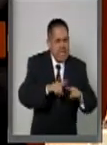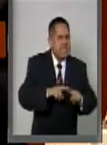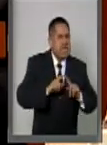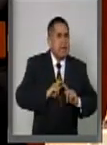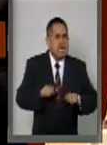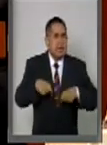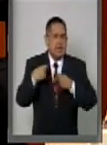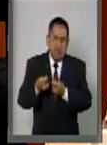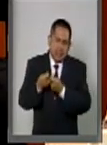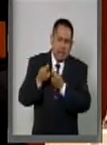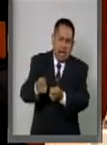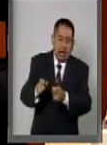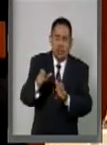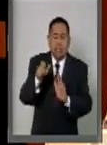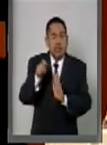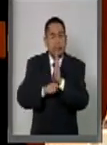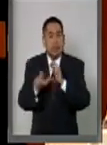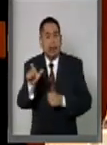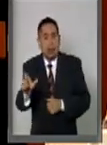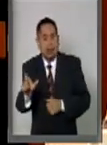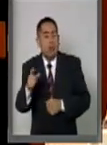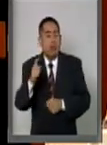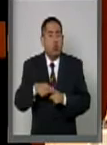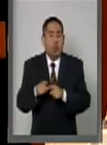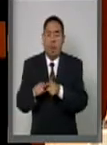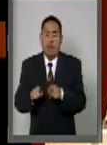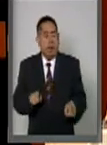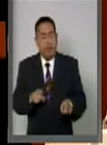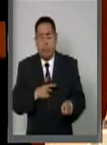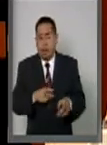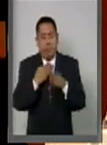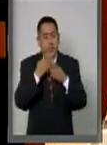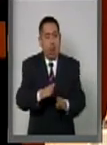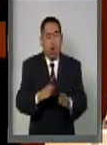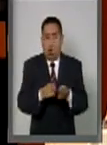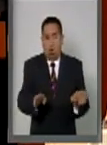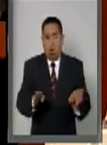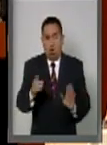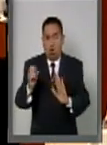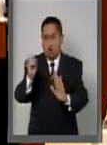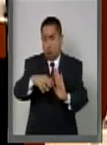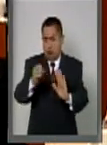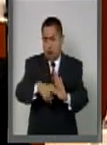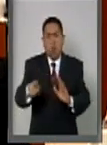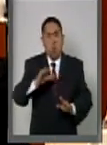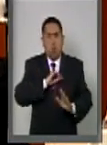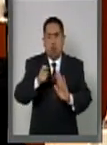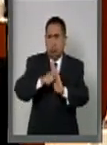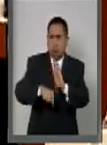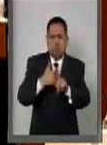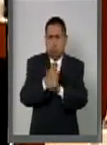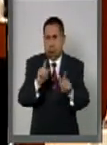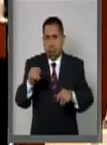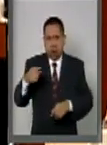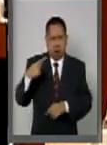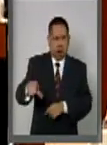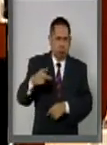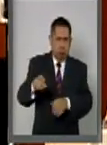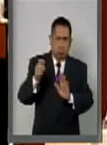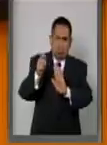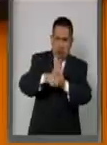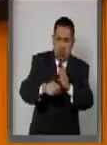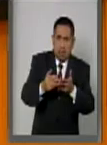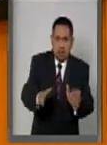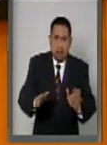el que está recibiendo la tarjeta, porque le estamos abriendo una cuenta de ahorro a la que puede acceder a través de la